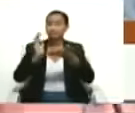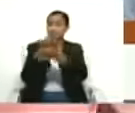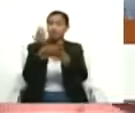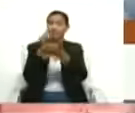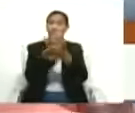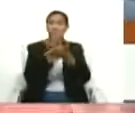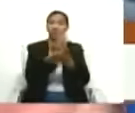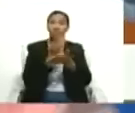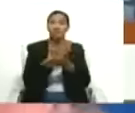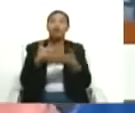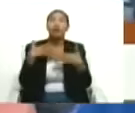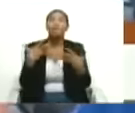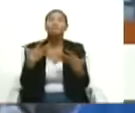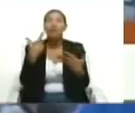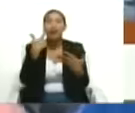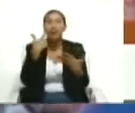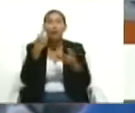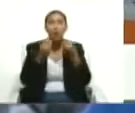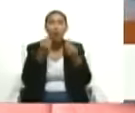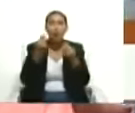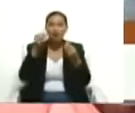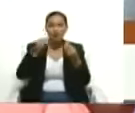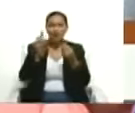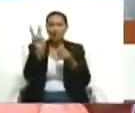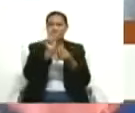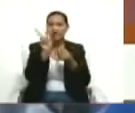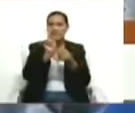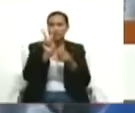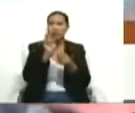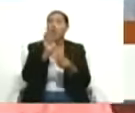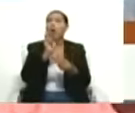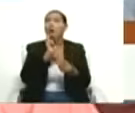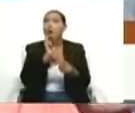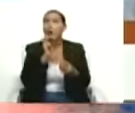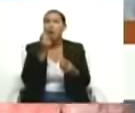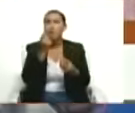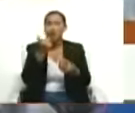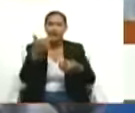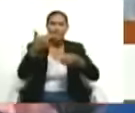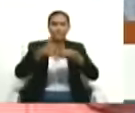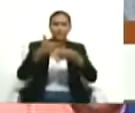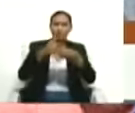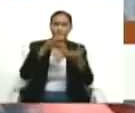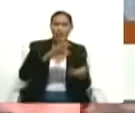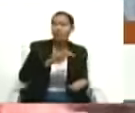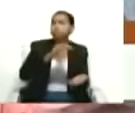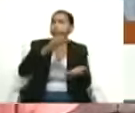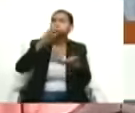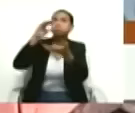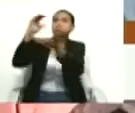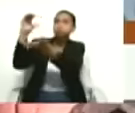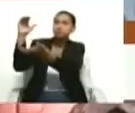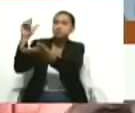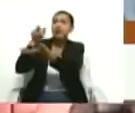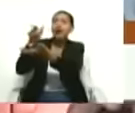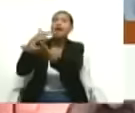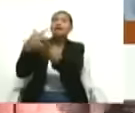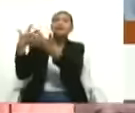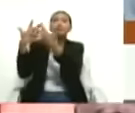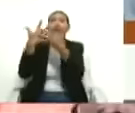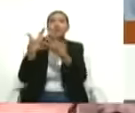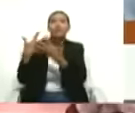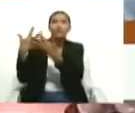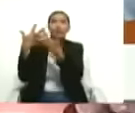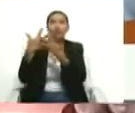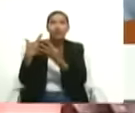cómo le entregan las riquezas de este país a sus amos, porque son sus dueños. No dan un paso, no dan un